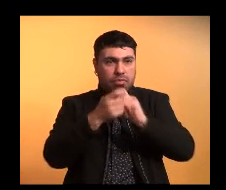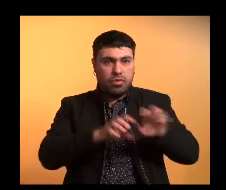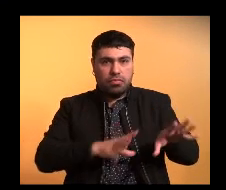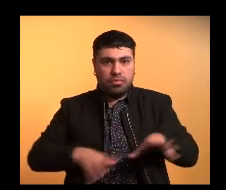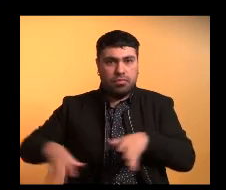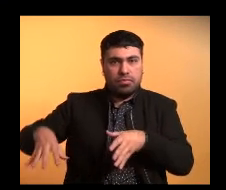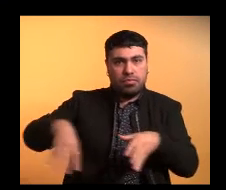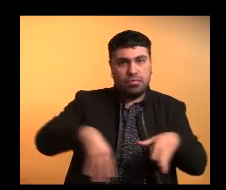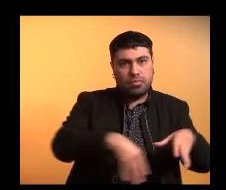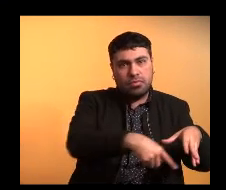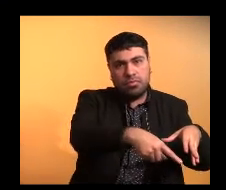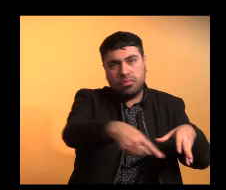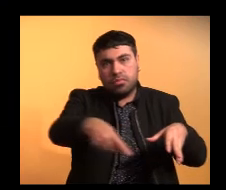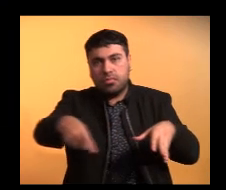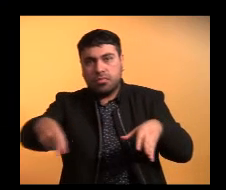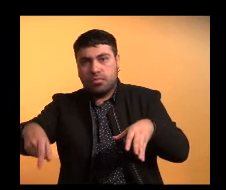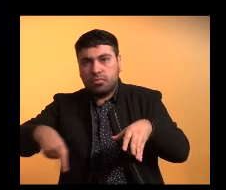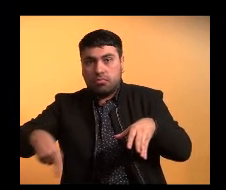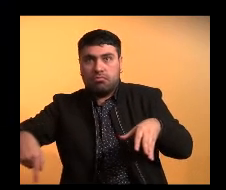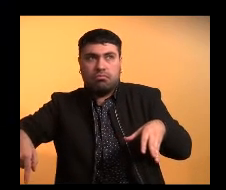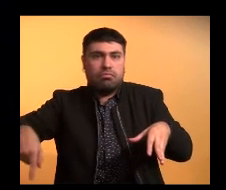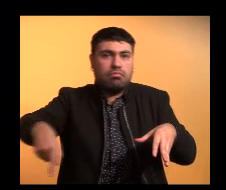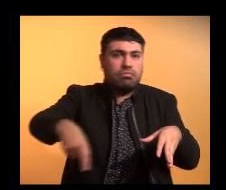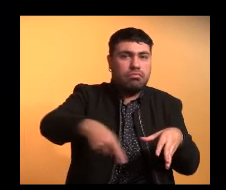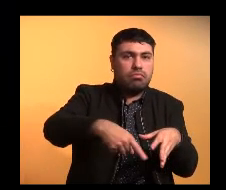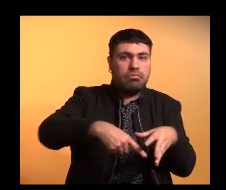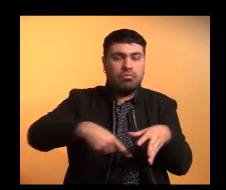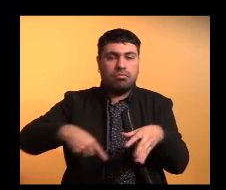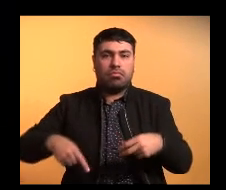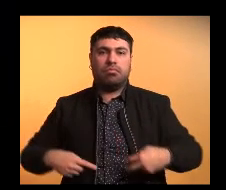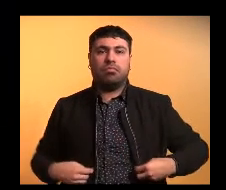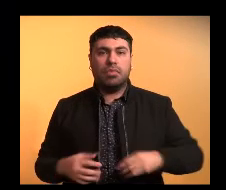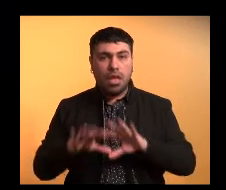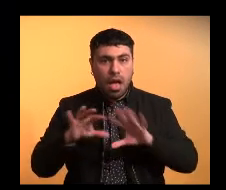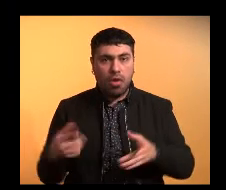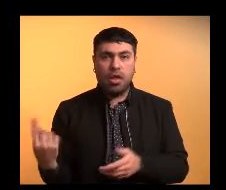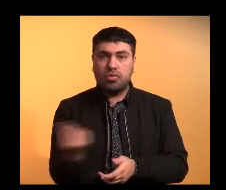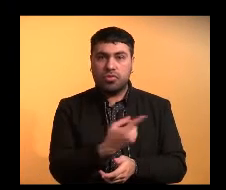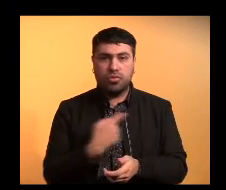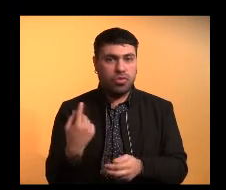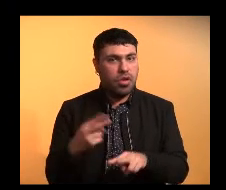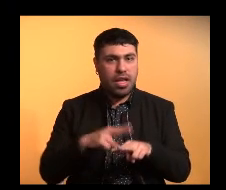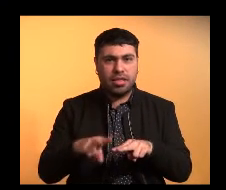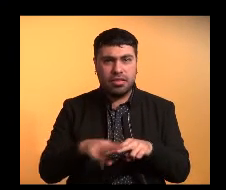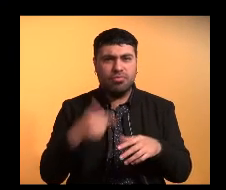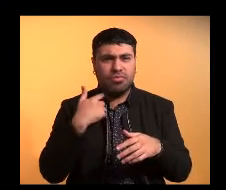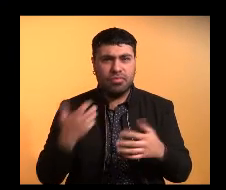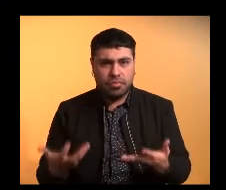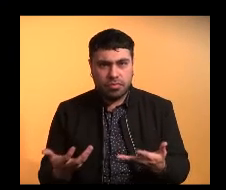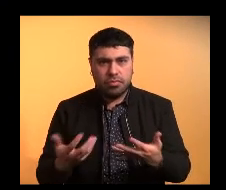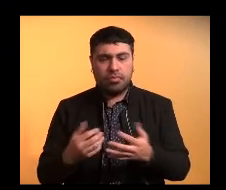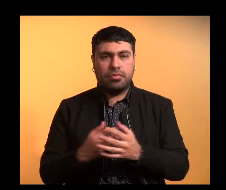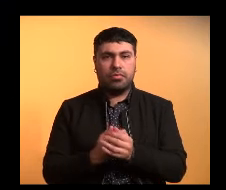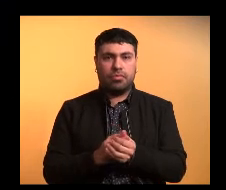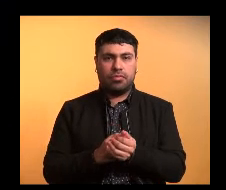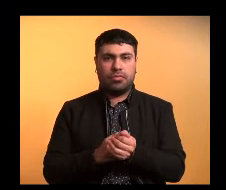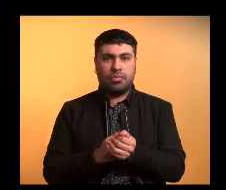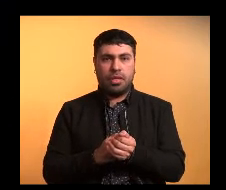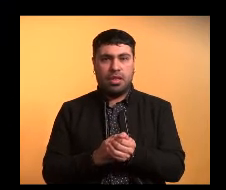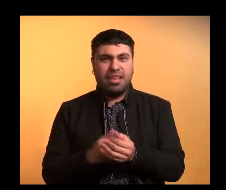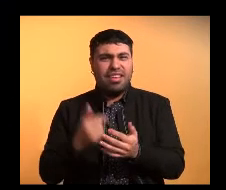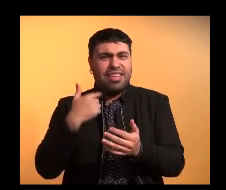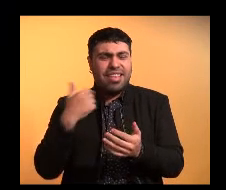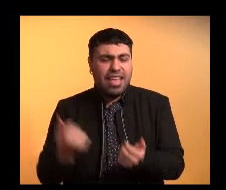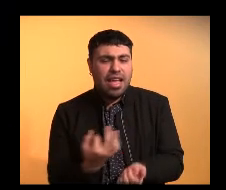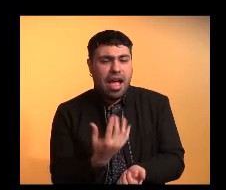organismos desde el exterior. Entonces, lo que estamos haciendo nosotros ahora es precisamente ver cuáles son los organismos que podemos encontrar flotando,